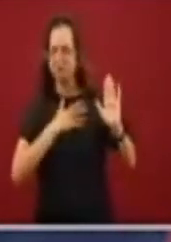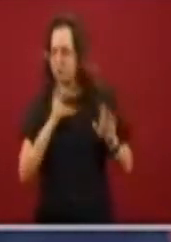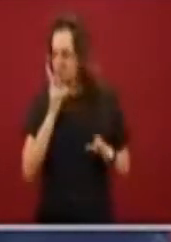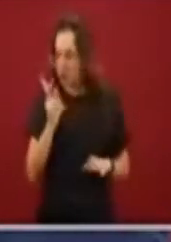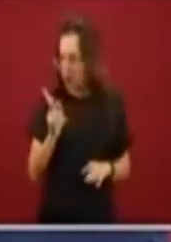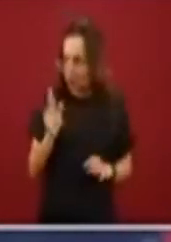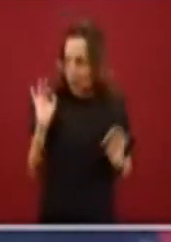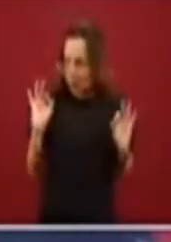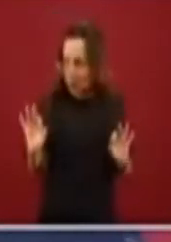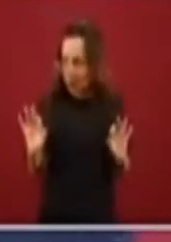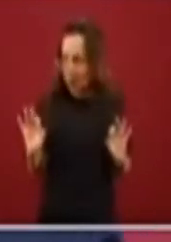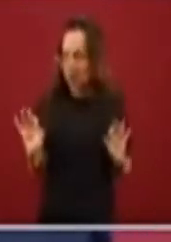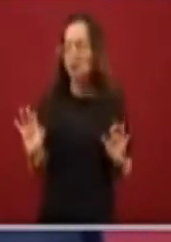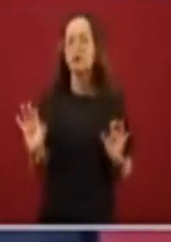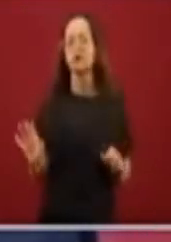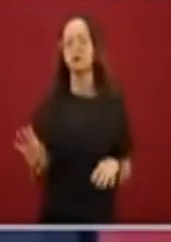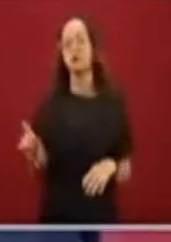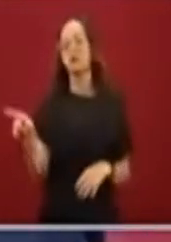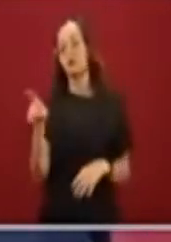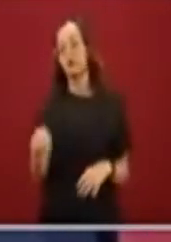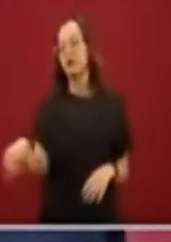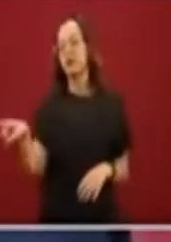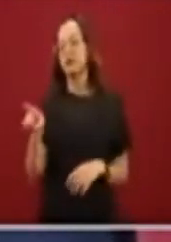economía informal,